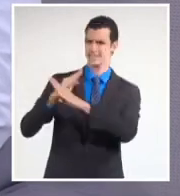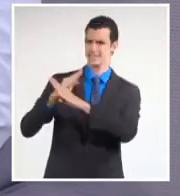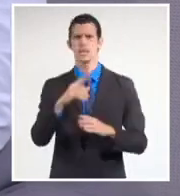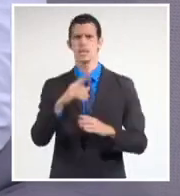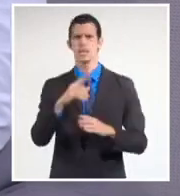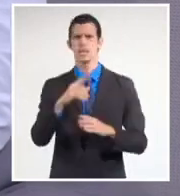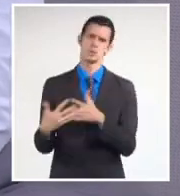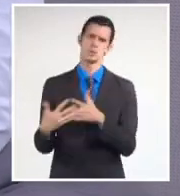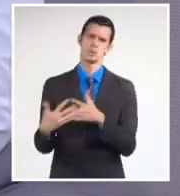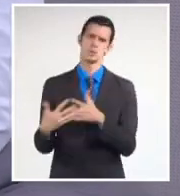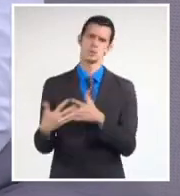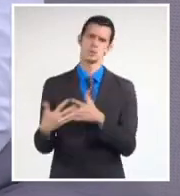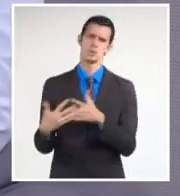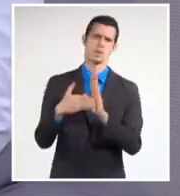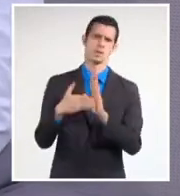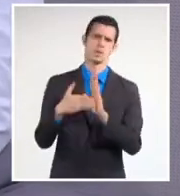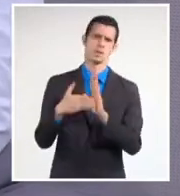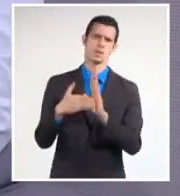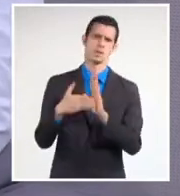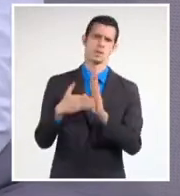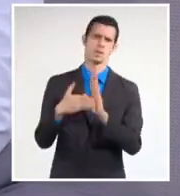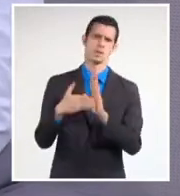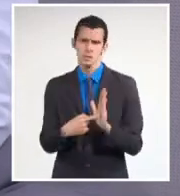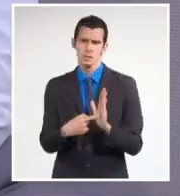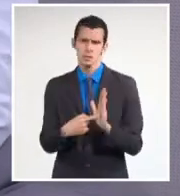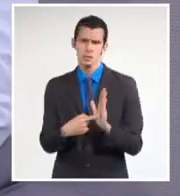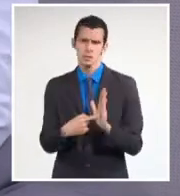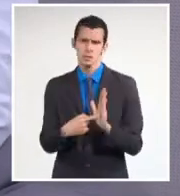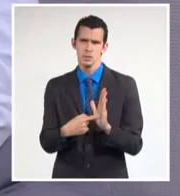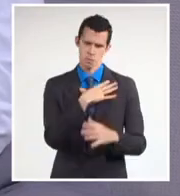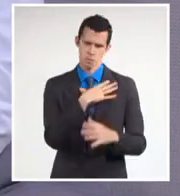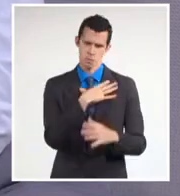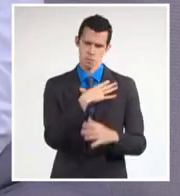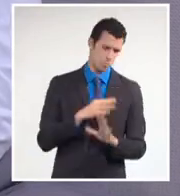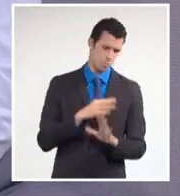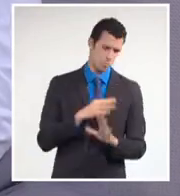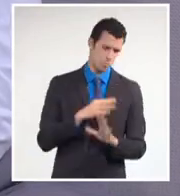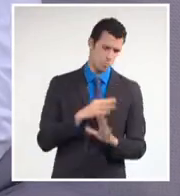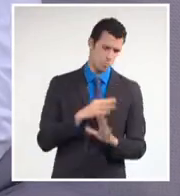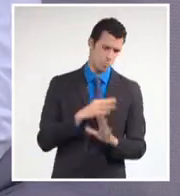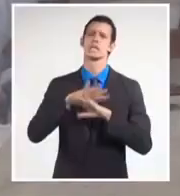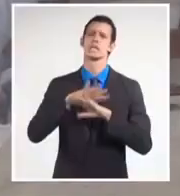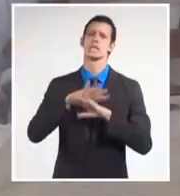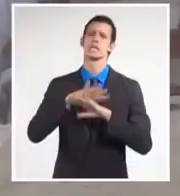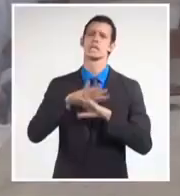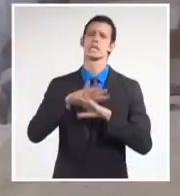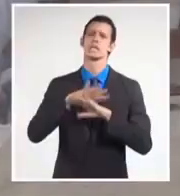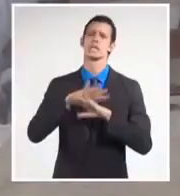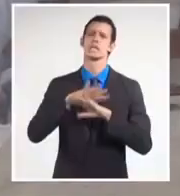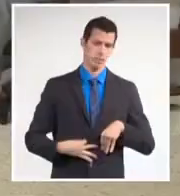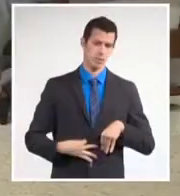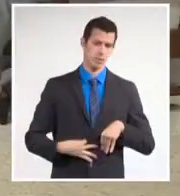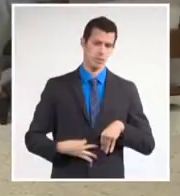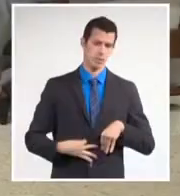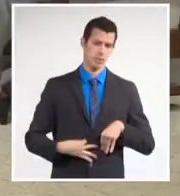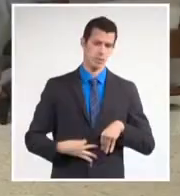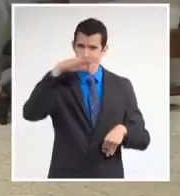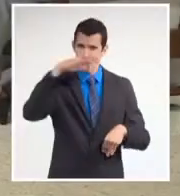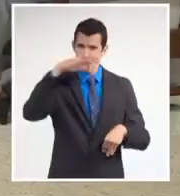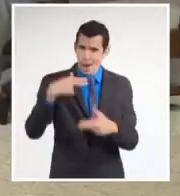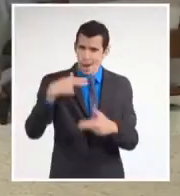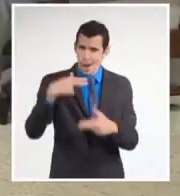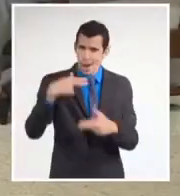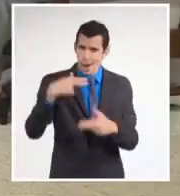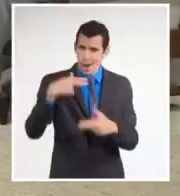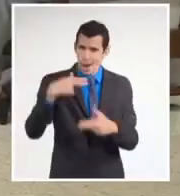duro, donde no dejaron de hacerse esfuerzos para sacar al país adelante en medio de la pandemia, que fue devastadora para el mundo entero y que fue todo